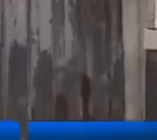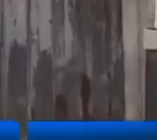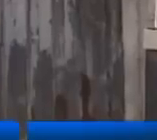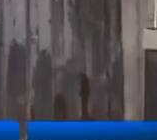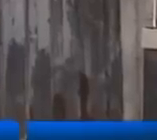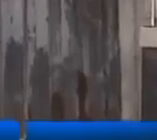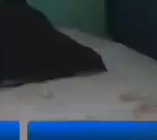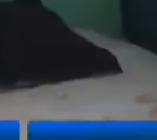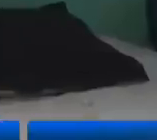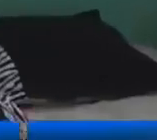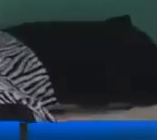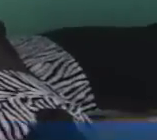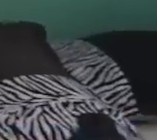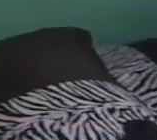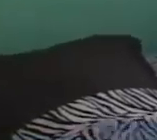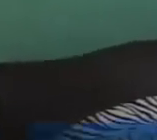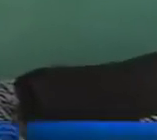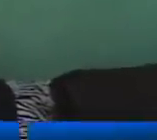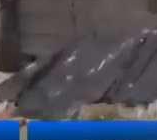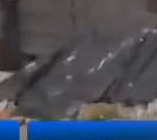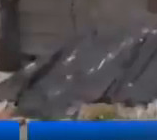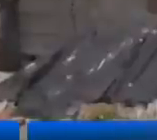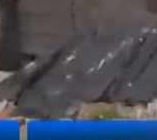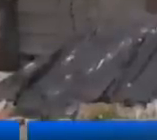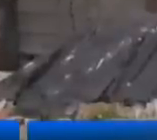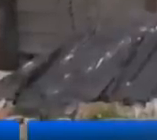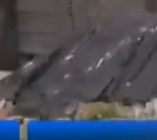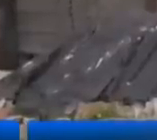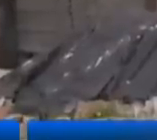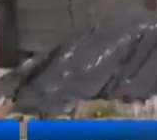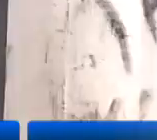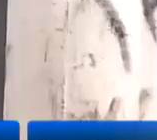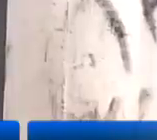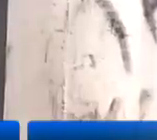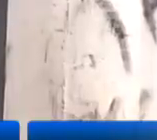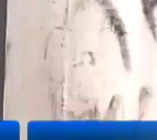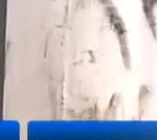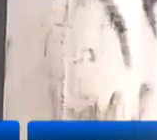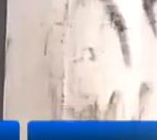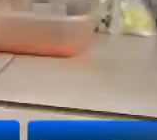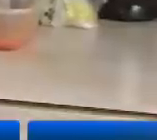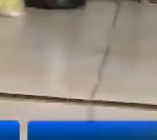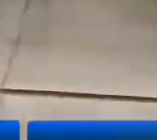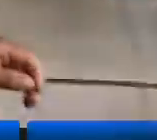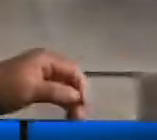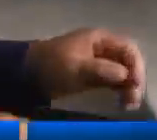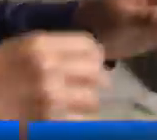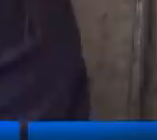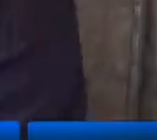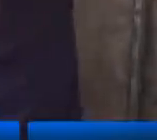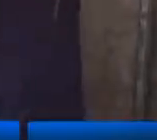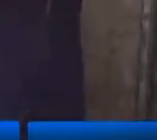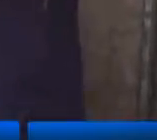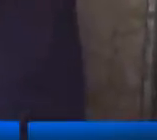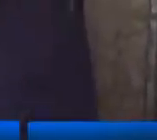Son 12 personas las que viven en esta humilde vivienda ubicada en el sector de La Planada, en el norte de Quito. Miriam es la cabeza de